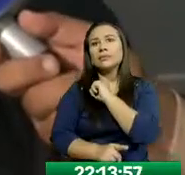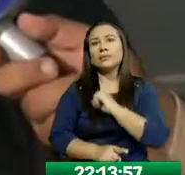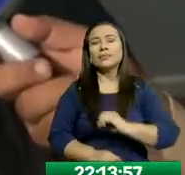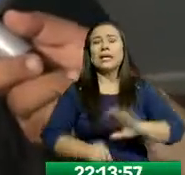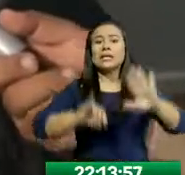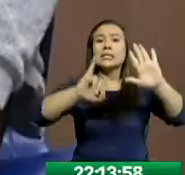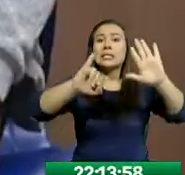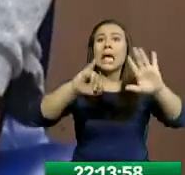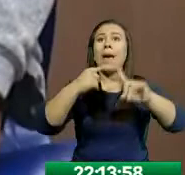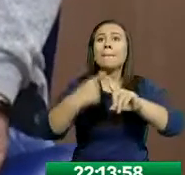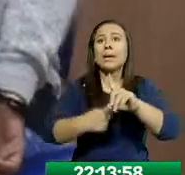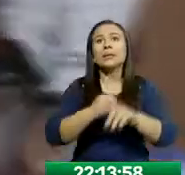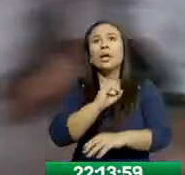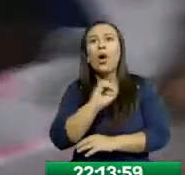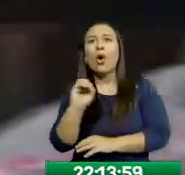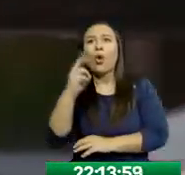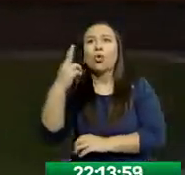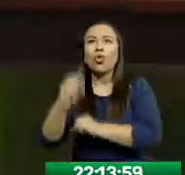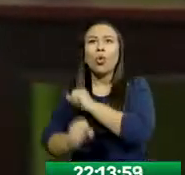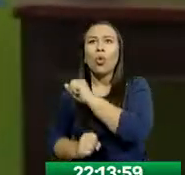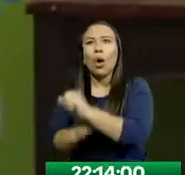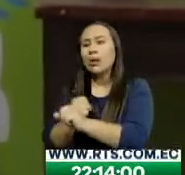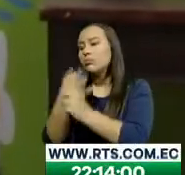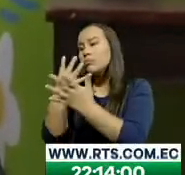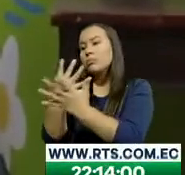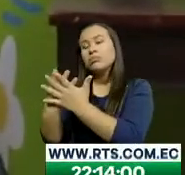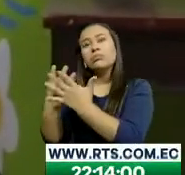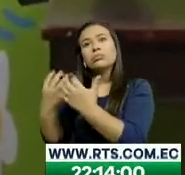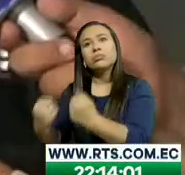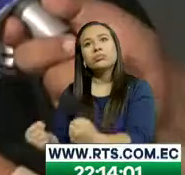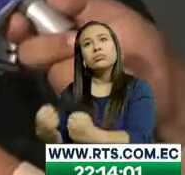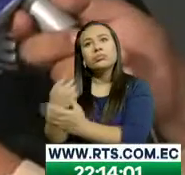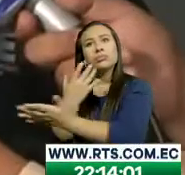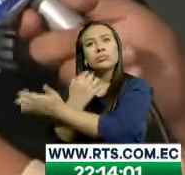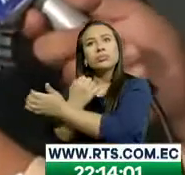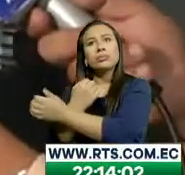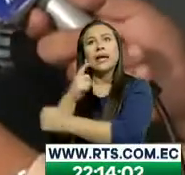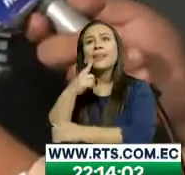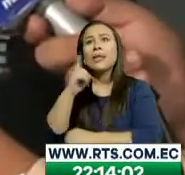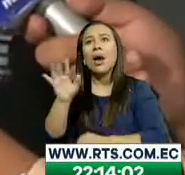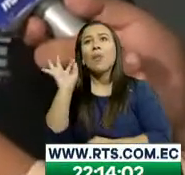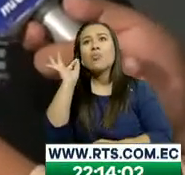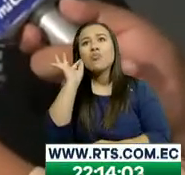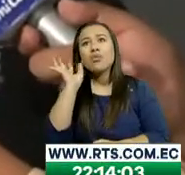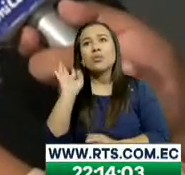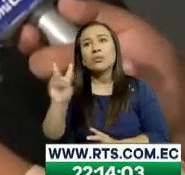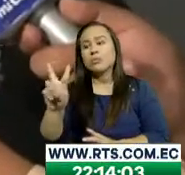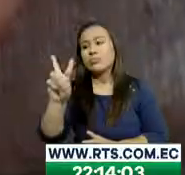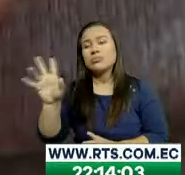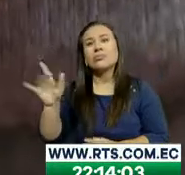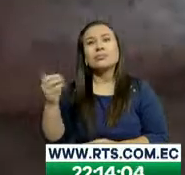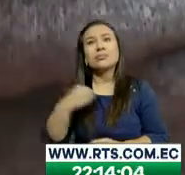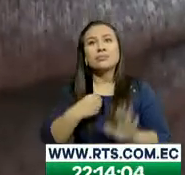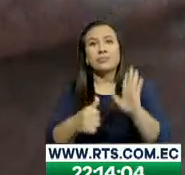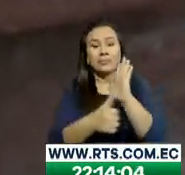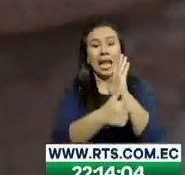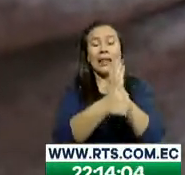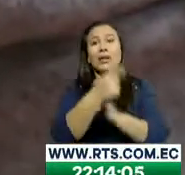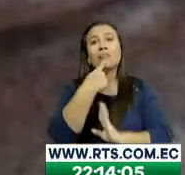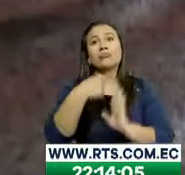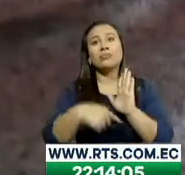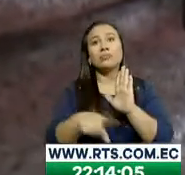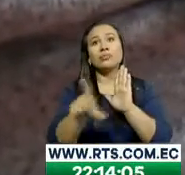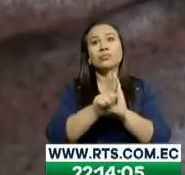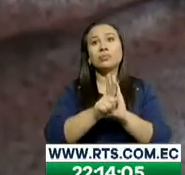de 6 meses a 2 años de privación de libertad. Eso es lo que tipifica el artículo 202 del Código Orgánico Electoral Penal. Las féminas